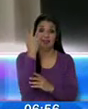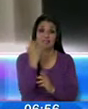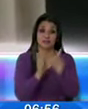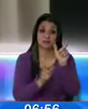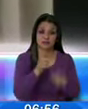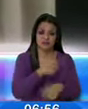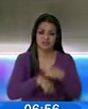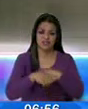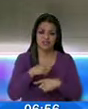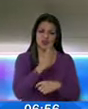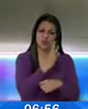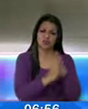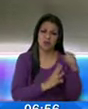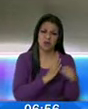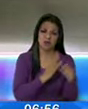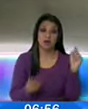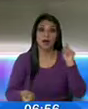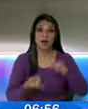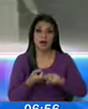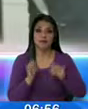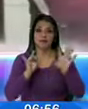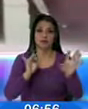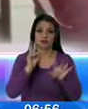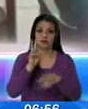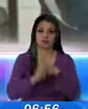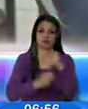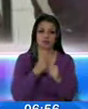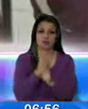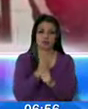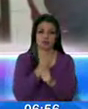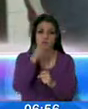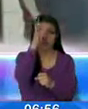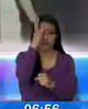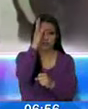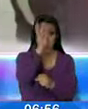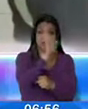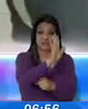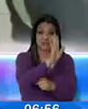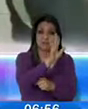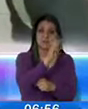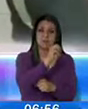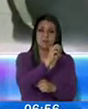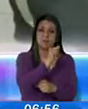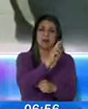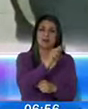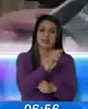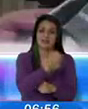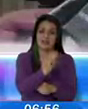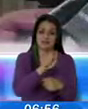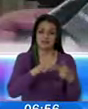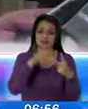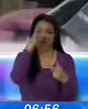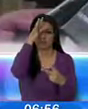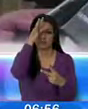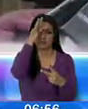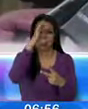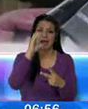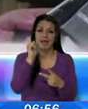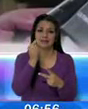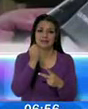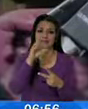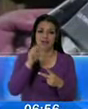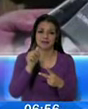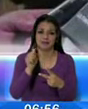oscilan entre los 4 a 72 años de edad, fueron atendidas en los hospitales Luis F. Martínez y Homero Castañer. Prácticamente estamos fuera de